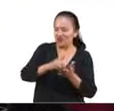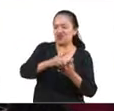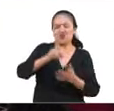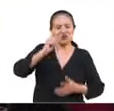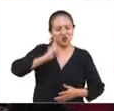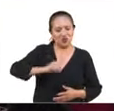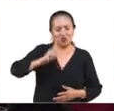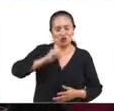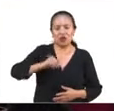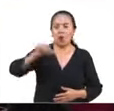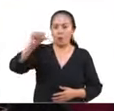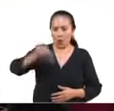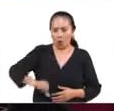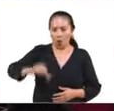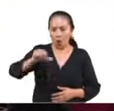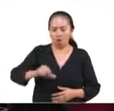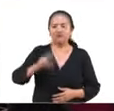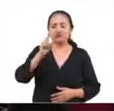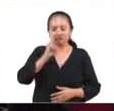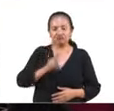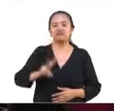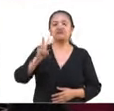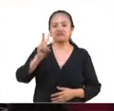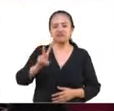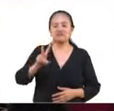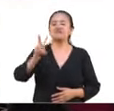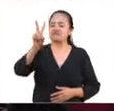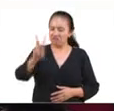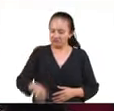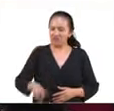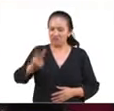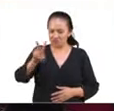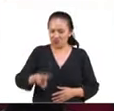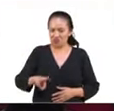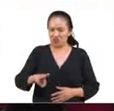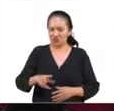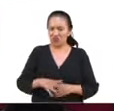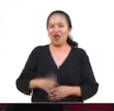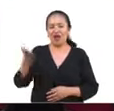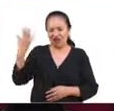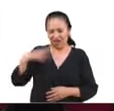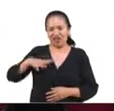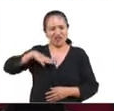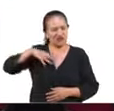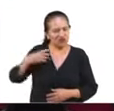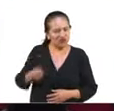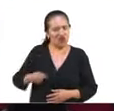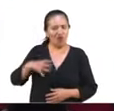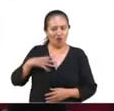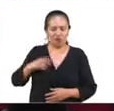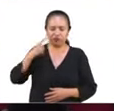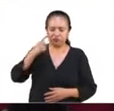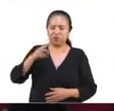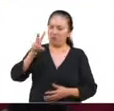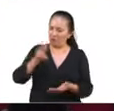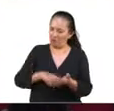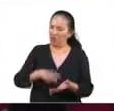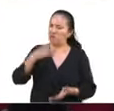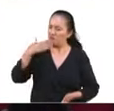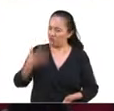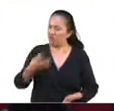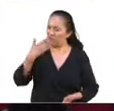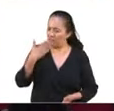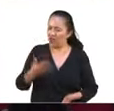están viendo los reflejos y los beneficios de esa valiosa lucha, valió la